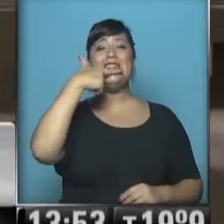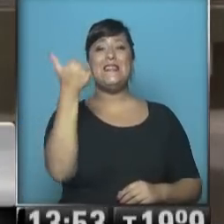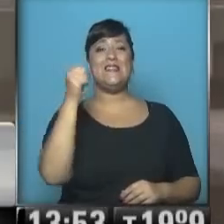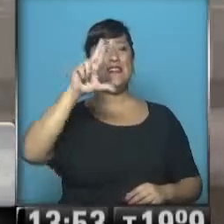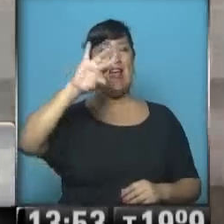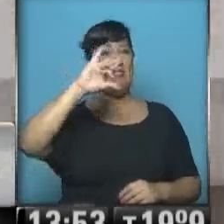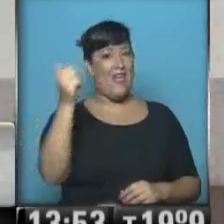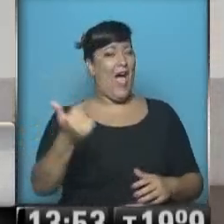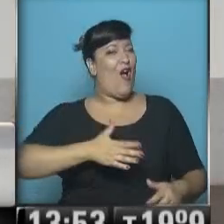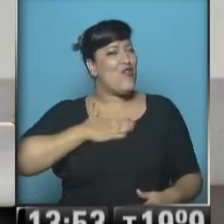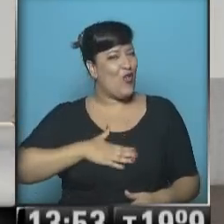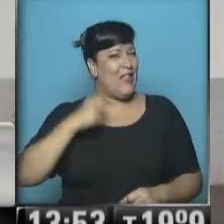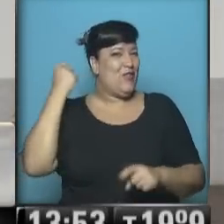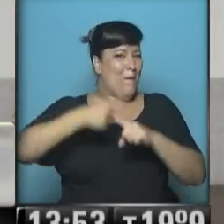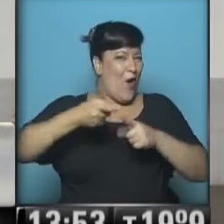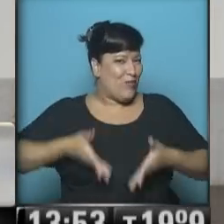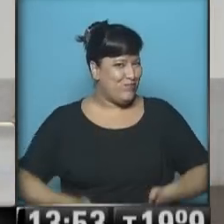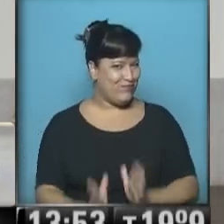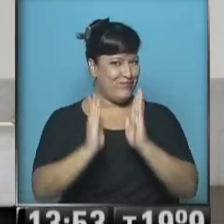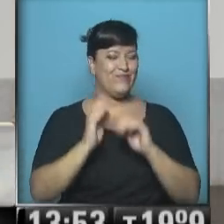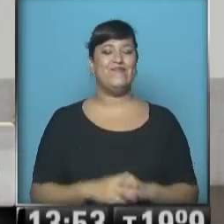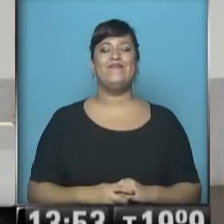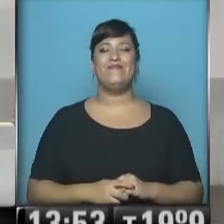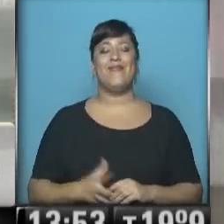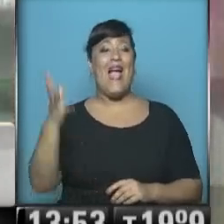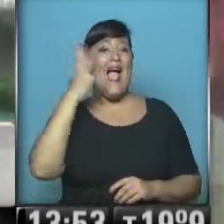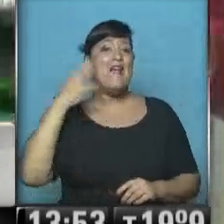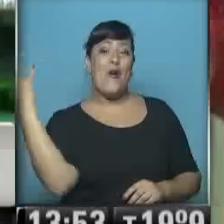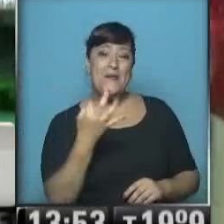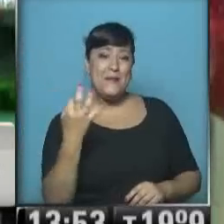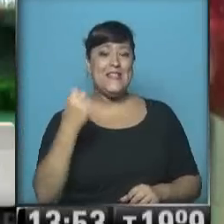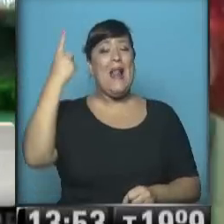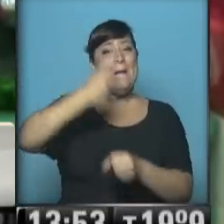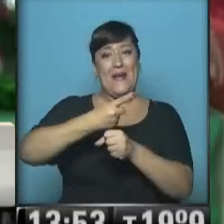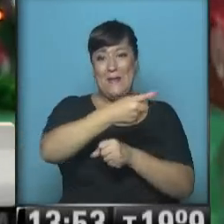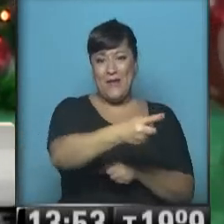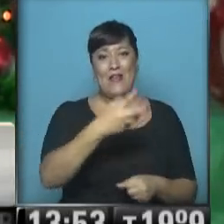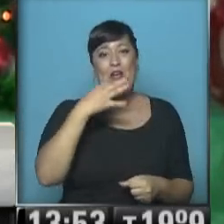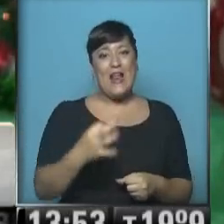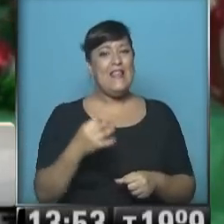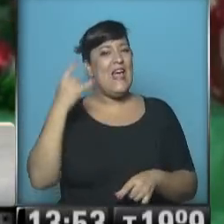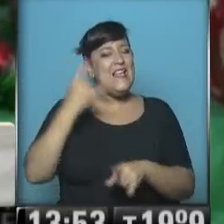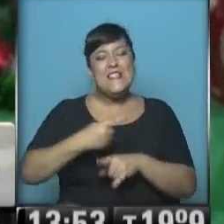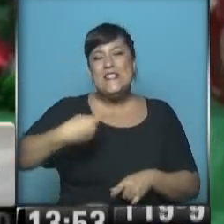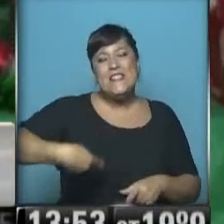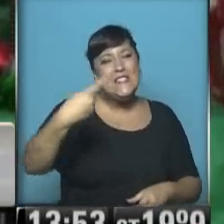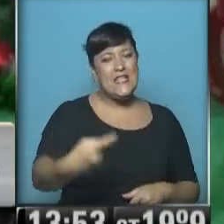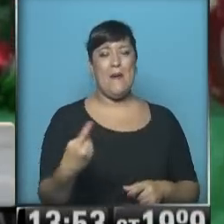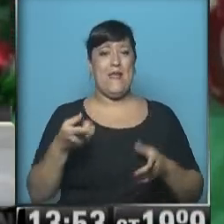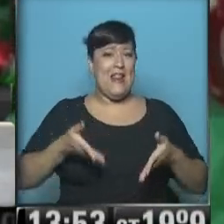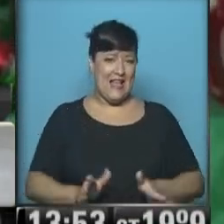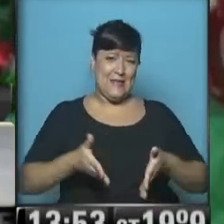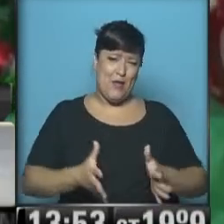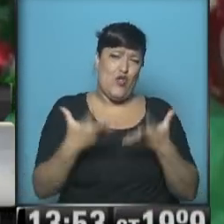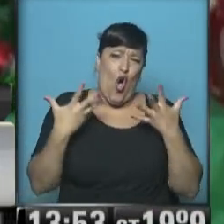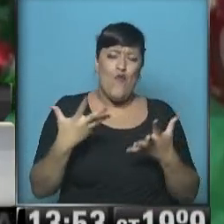la alegría de este nacimiento. Y algo especial por ser el primero, en realidad es algo que revivimos permanentemente con cada nacimiento,